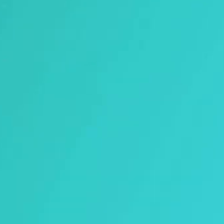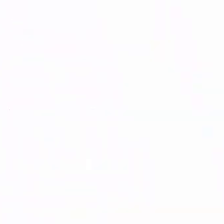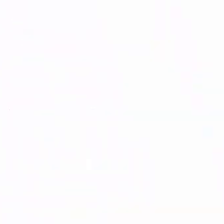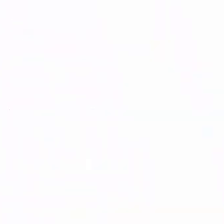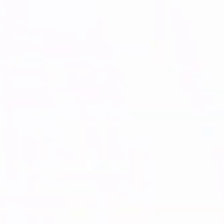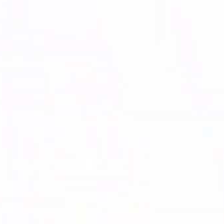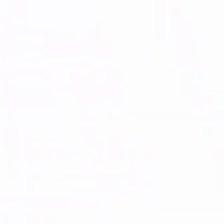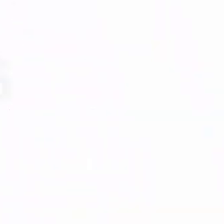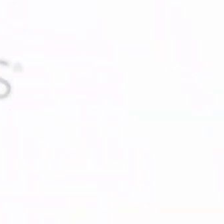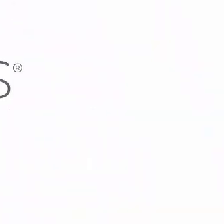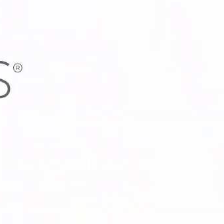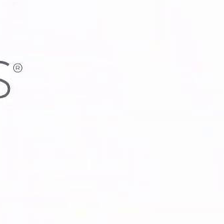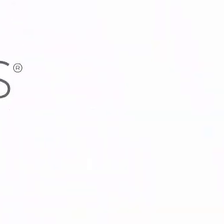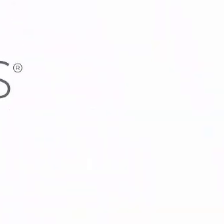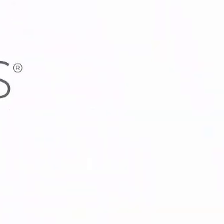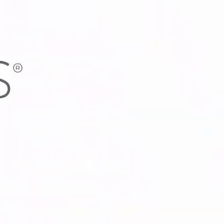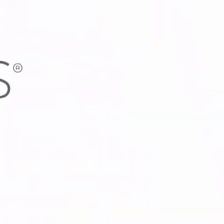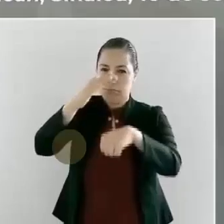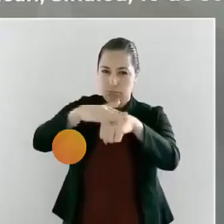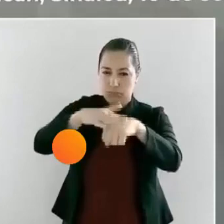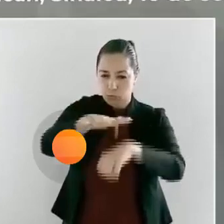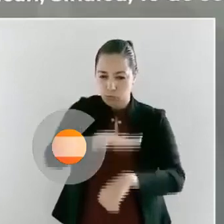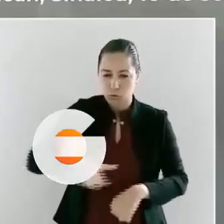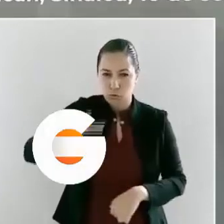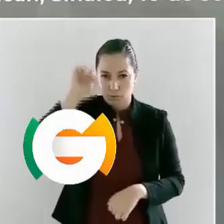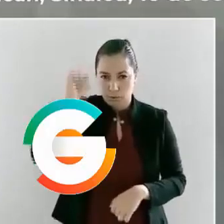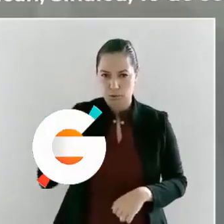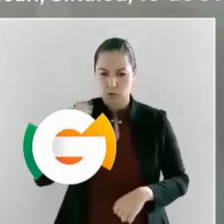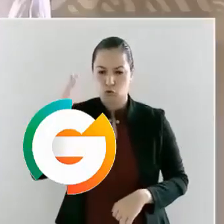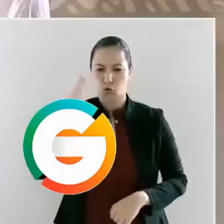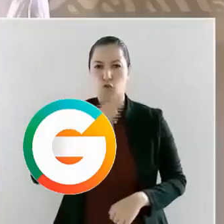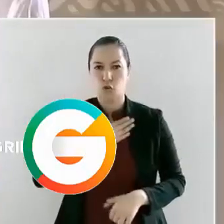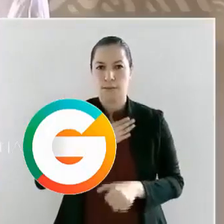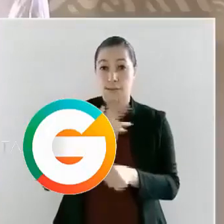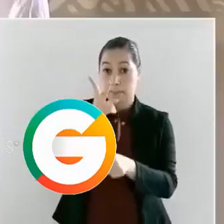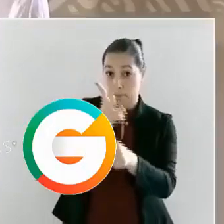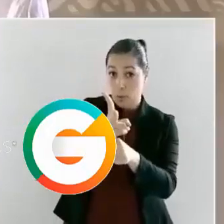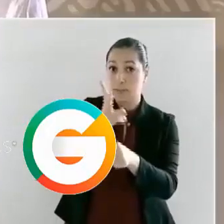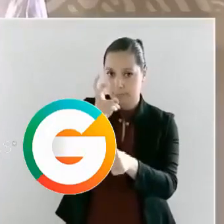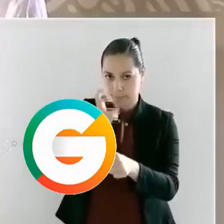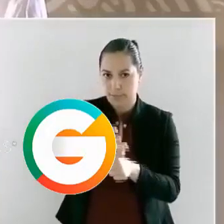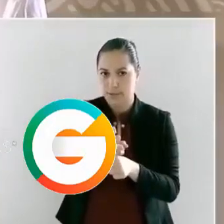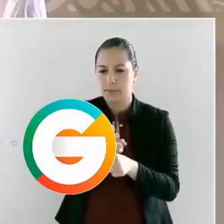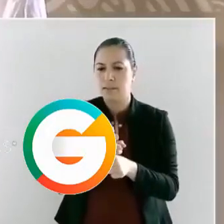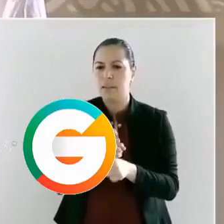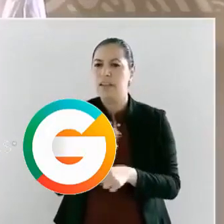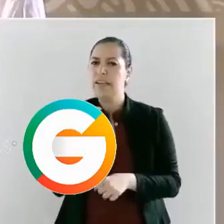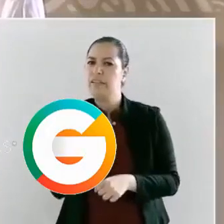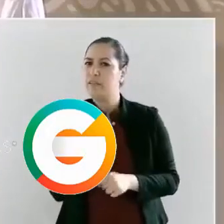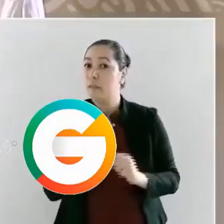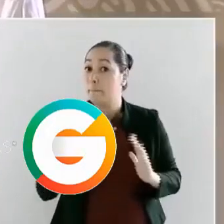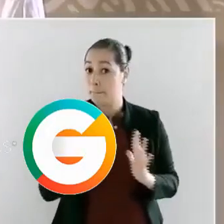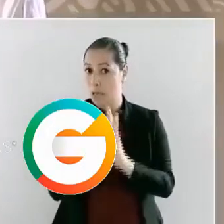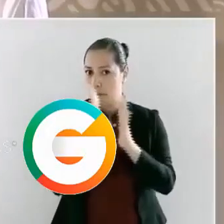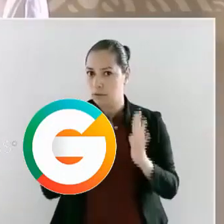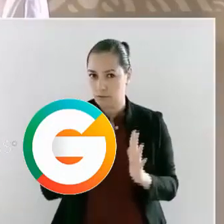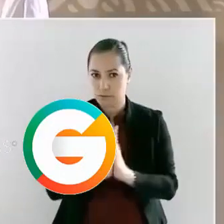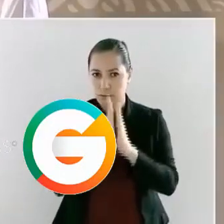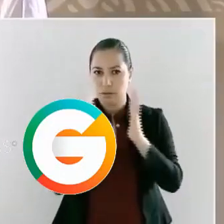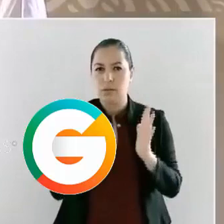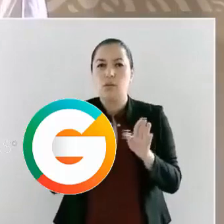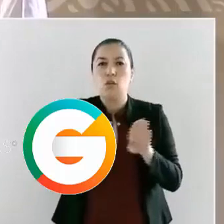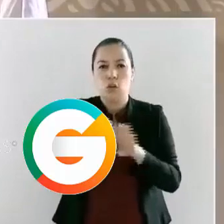a los sinaloenses que voy a invitar a participar en